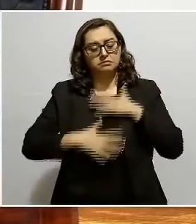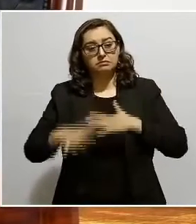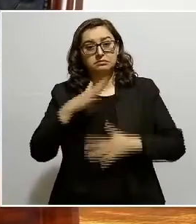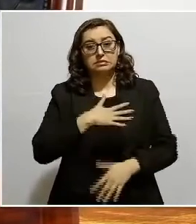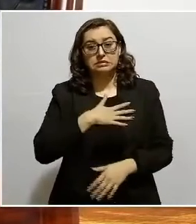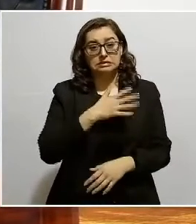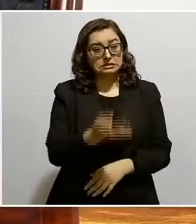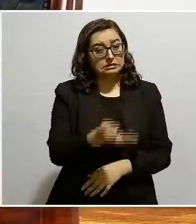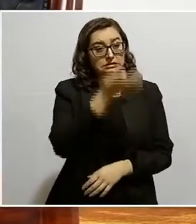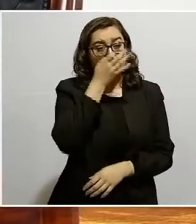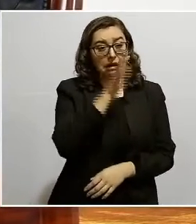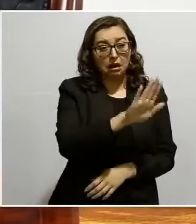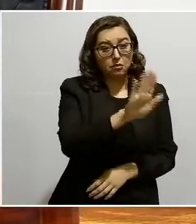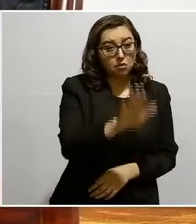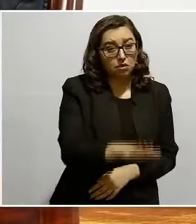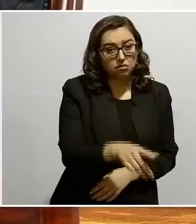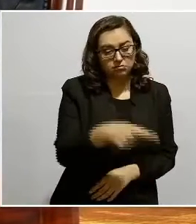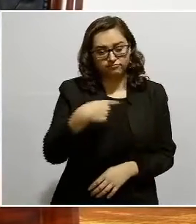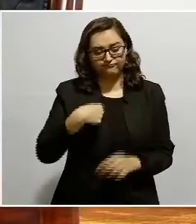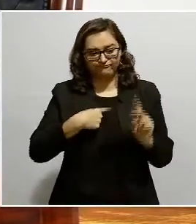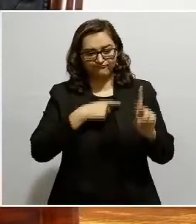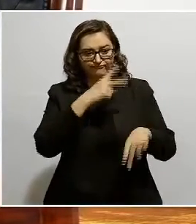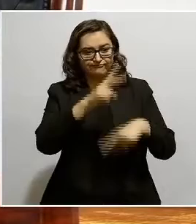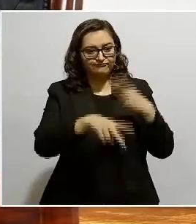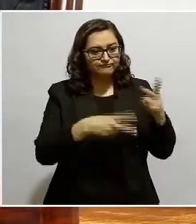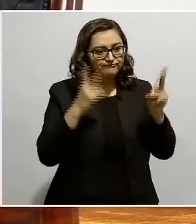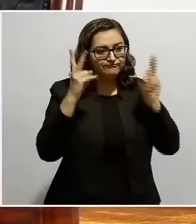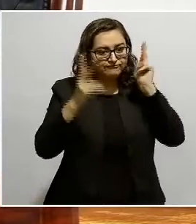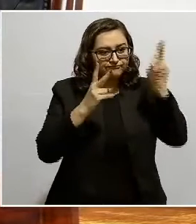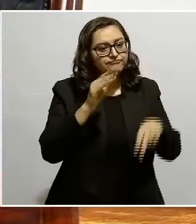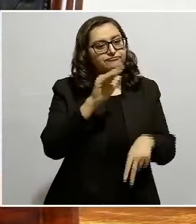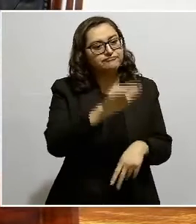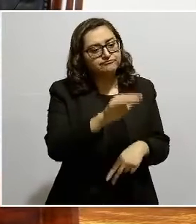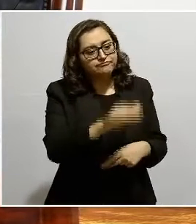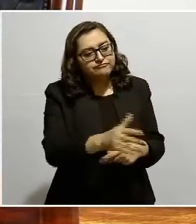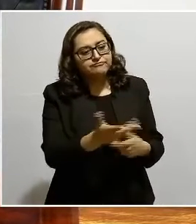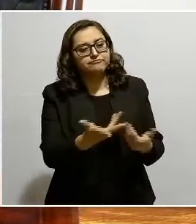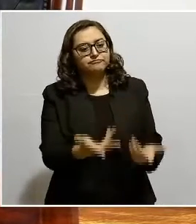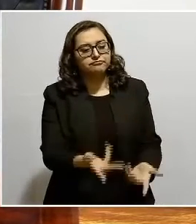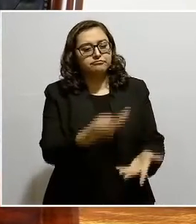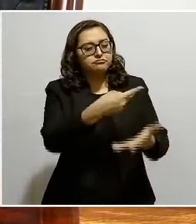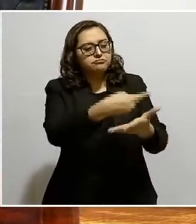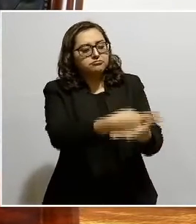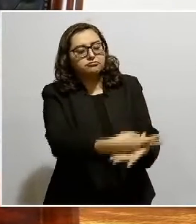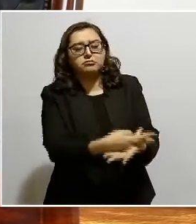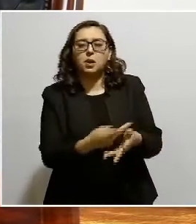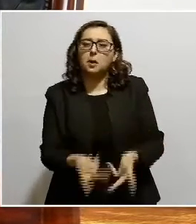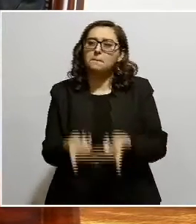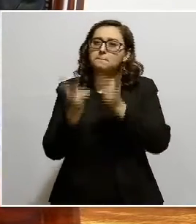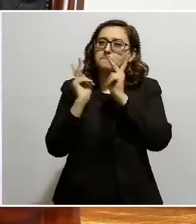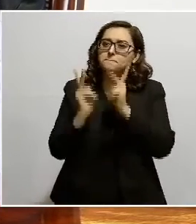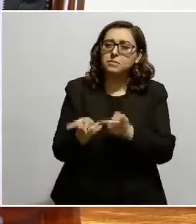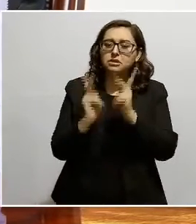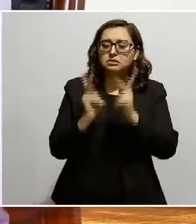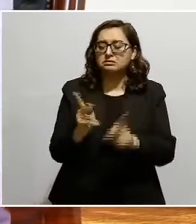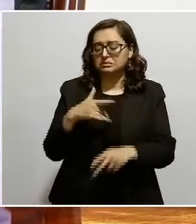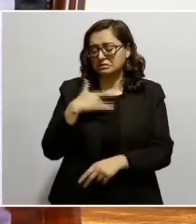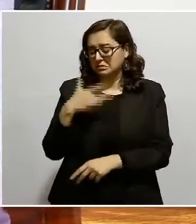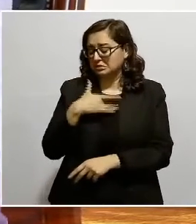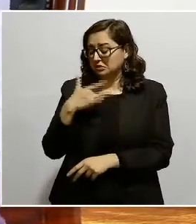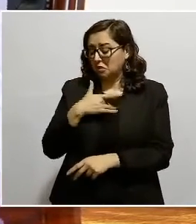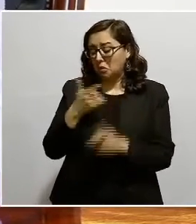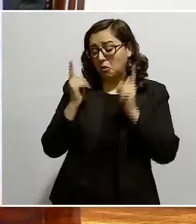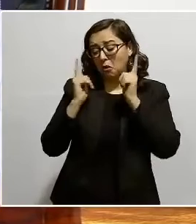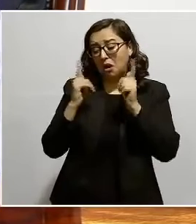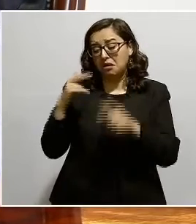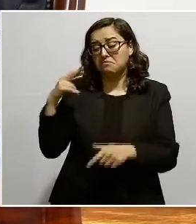visité. Estaba postrado, pero platicamos. Tenía la esperanza de recuperarse. Me pidió vernos 2